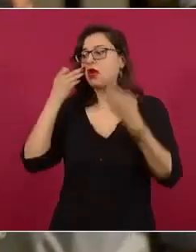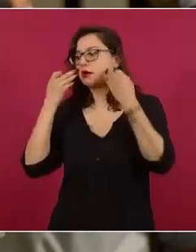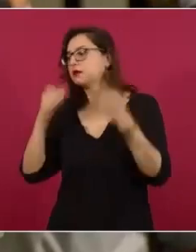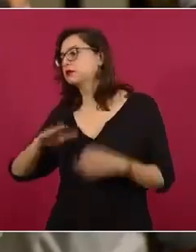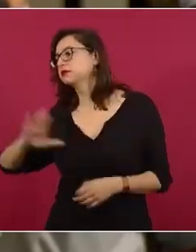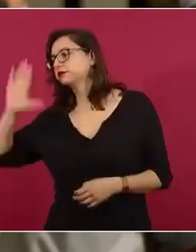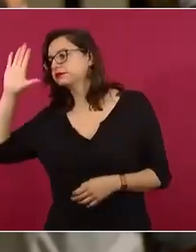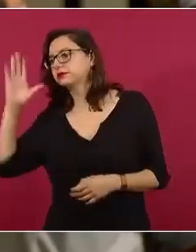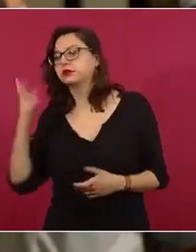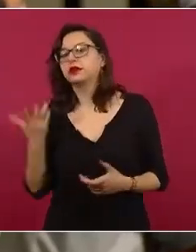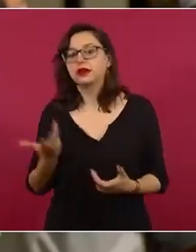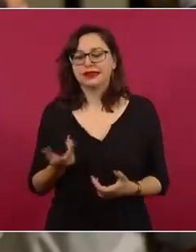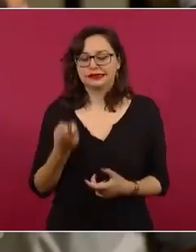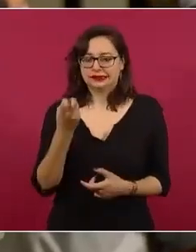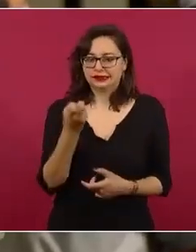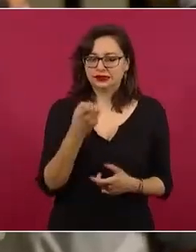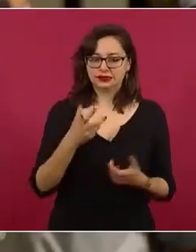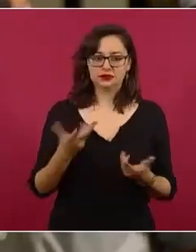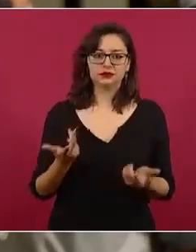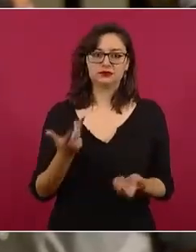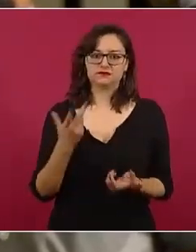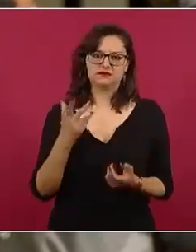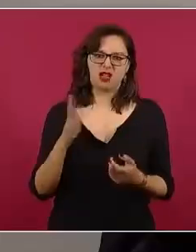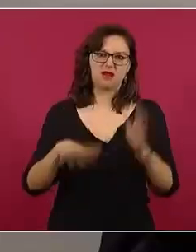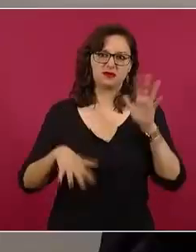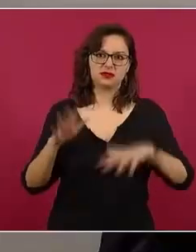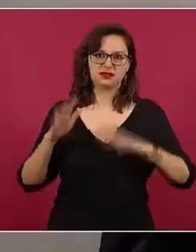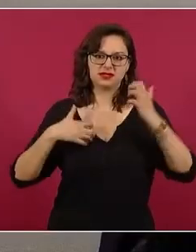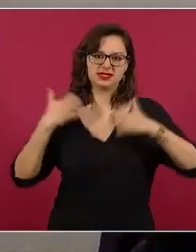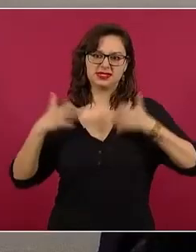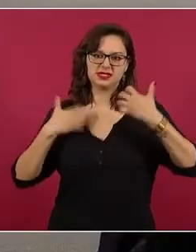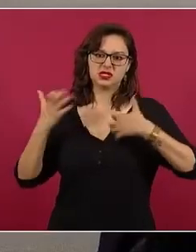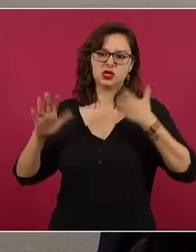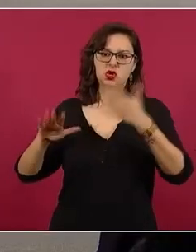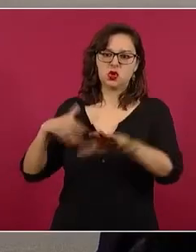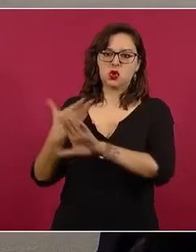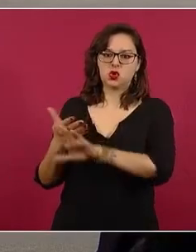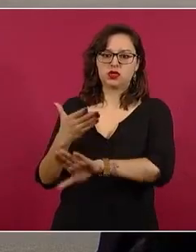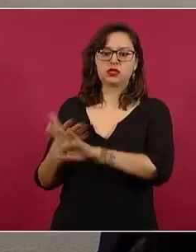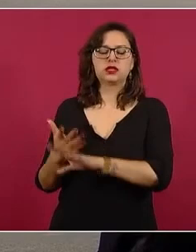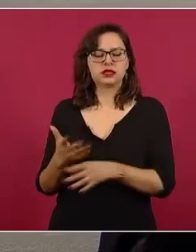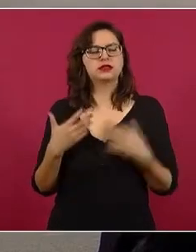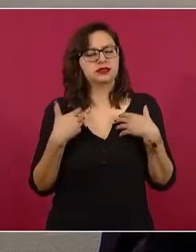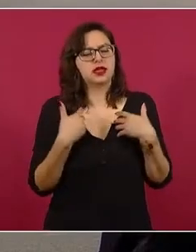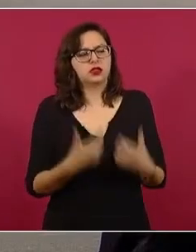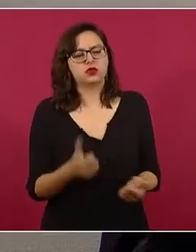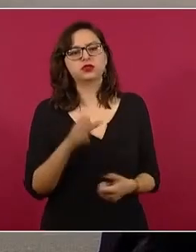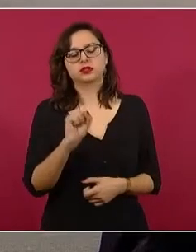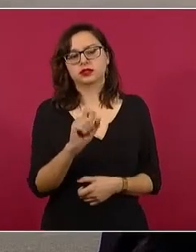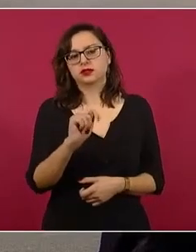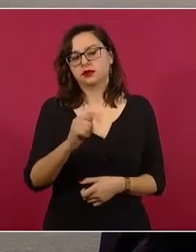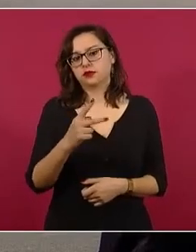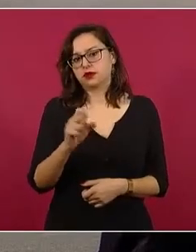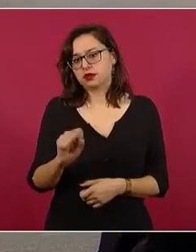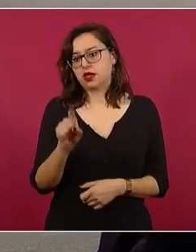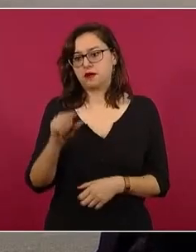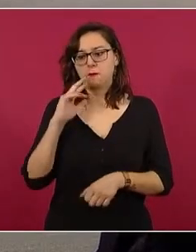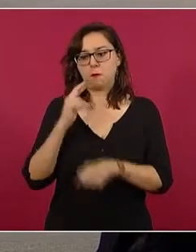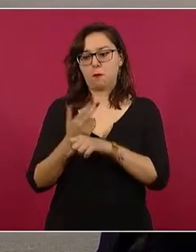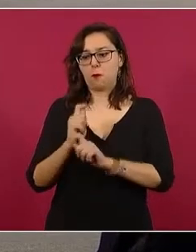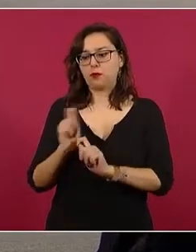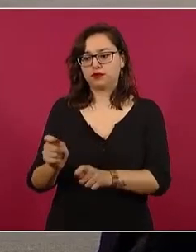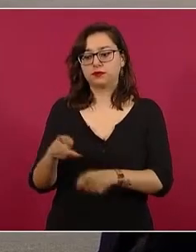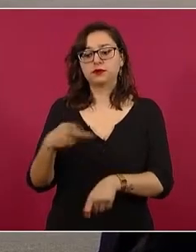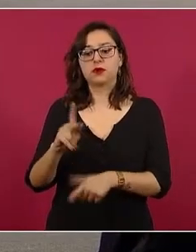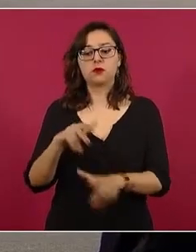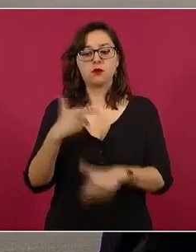violencia. Y qué es lo que hará su gobierno, claro que sería la Secretaría del Trabajo la que estaría a cargo de esto, pero qué es lo que harán para poder garantizar que